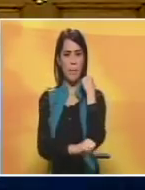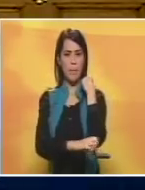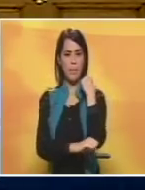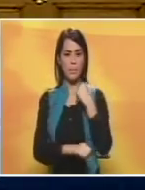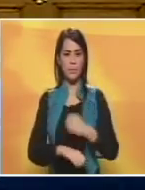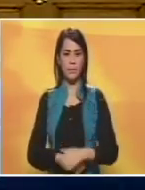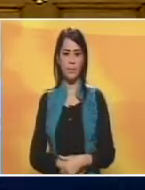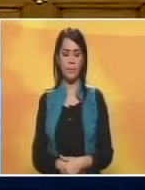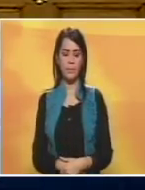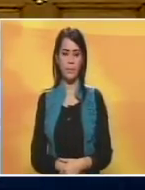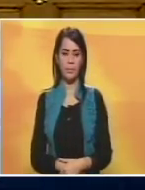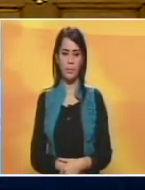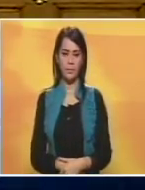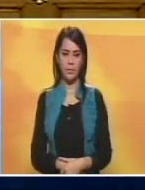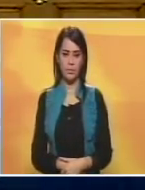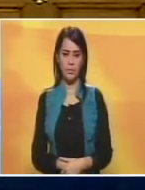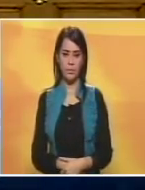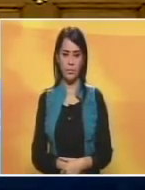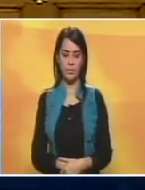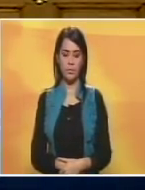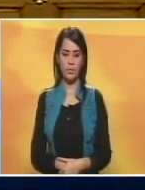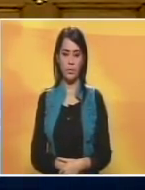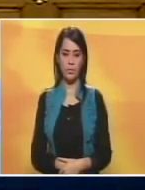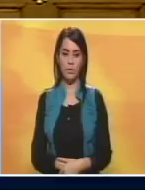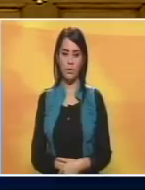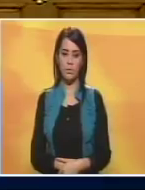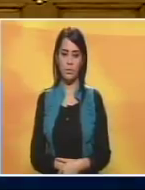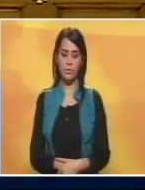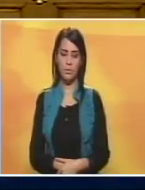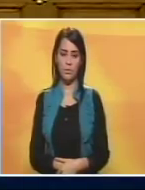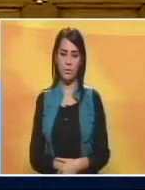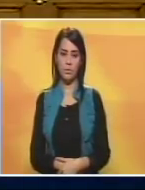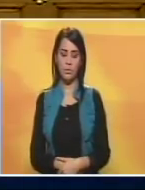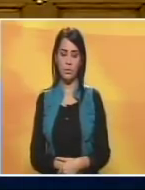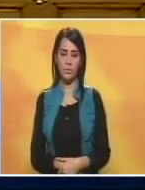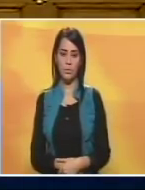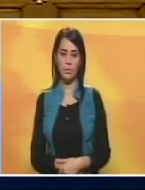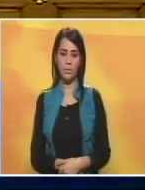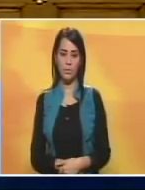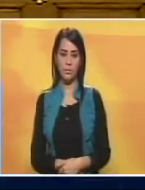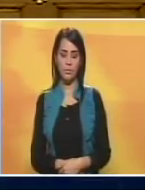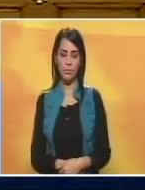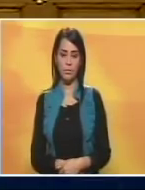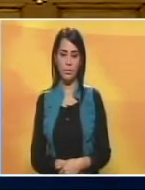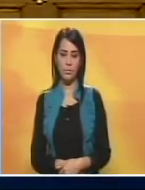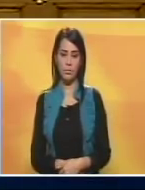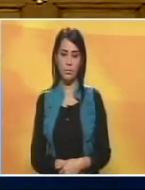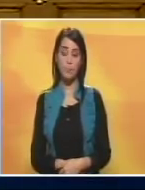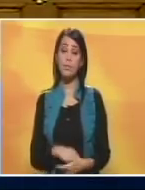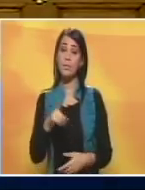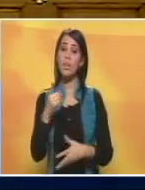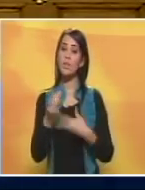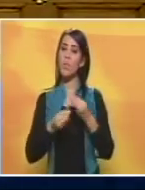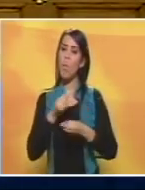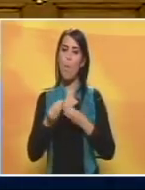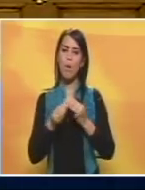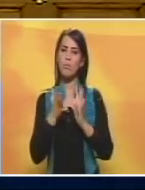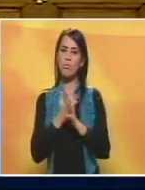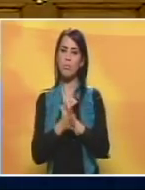de cambistas, llamados así, cambistas, que colocan